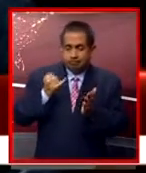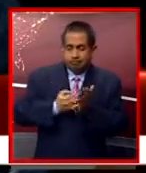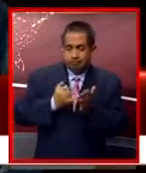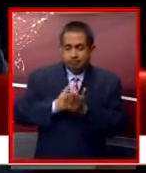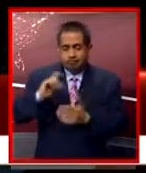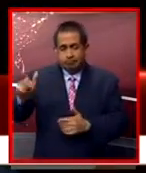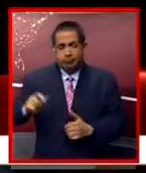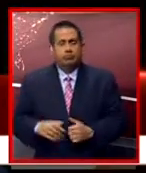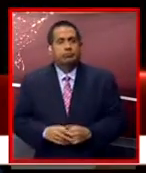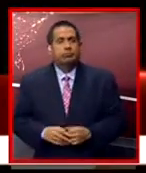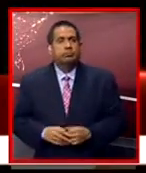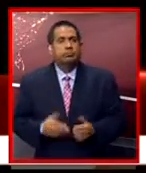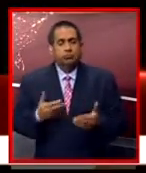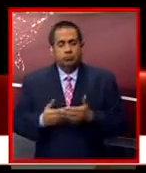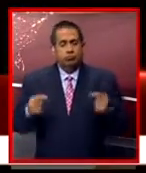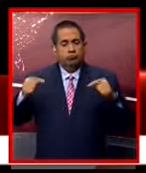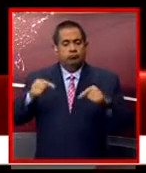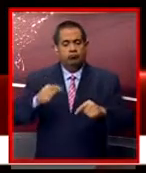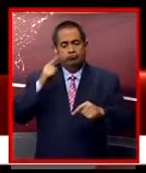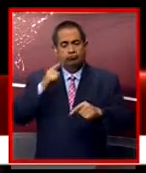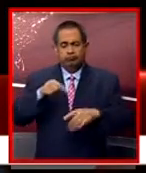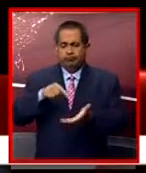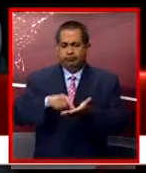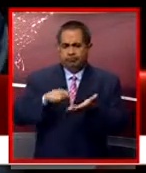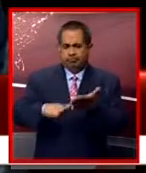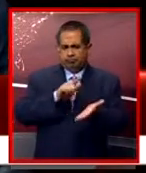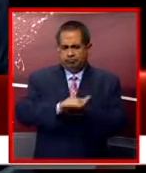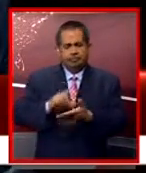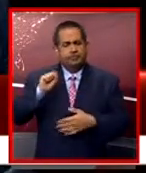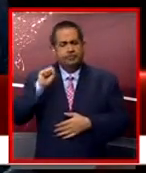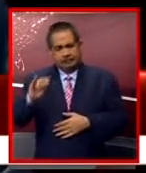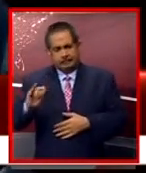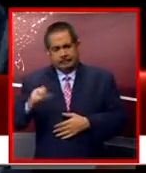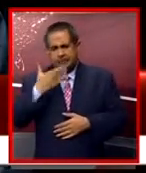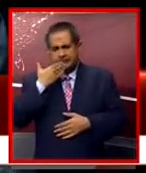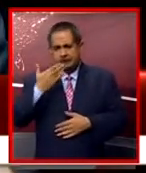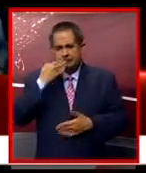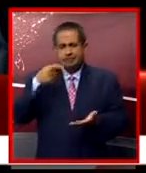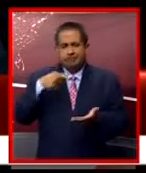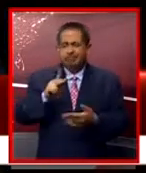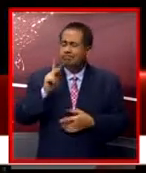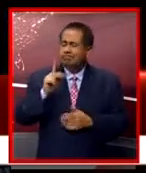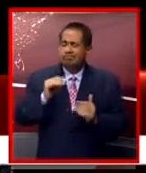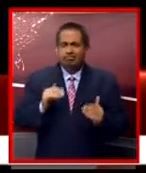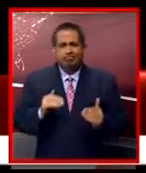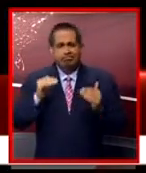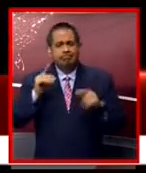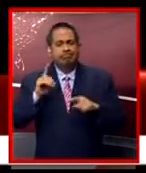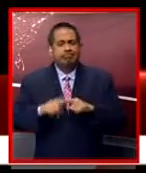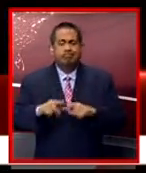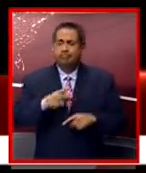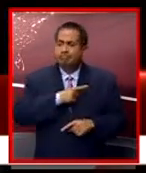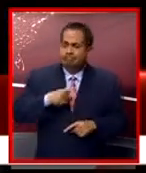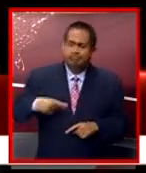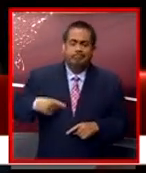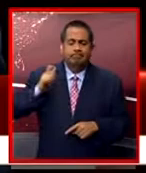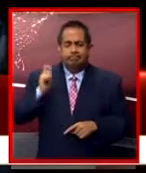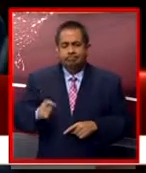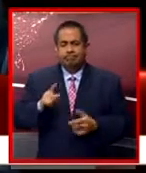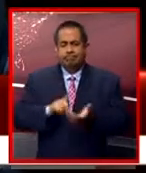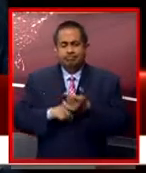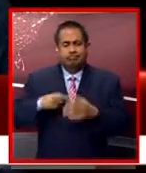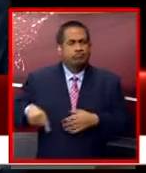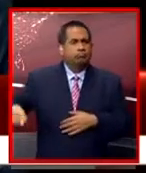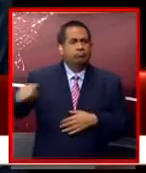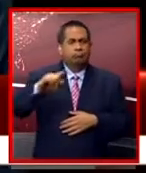Hoy venimos aquí a hablar en pro de una ley de ingresos, pero sobre todo a enaltecer los deberes humanos de